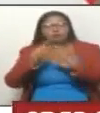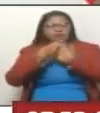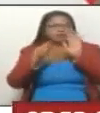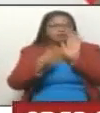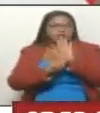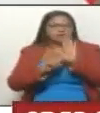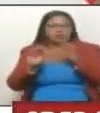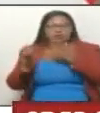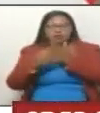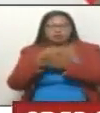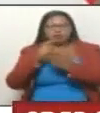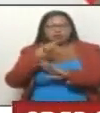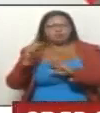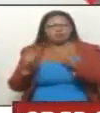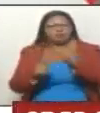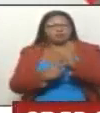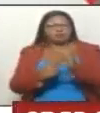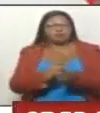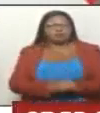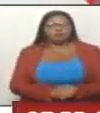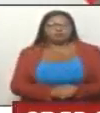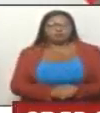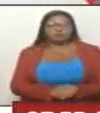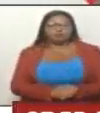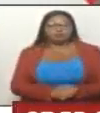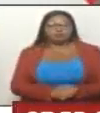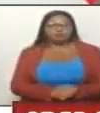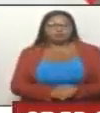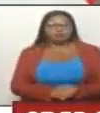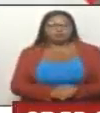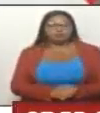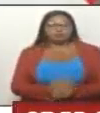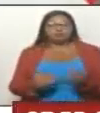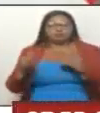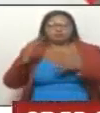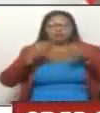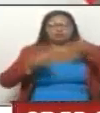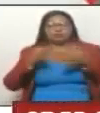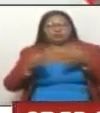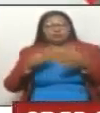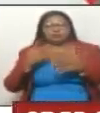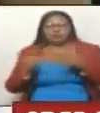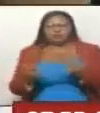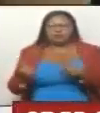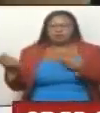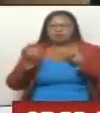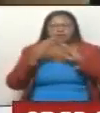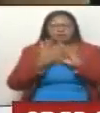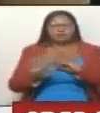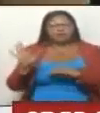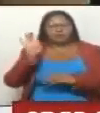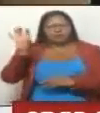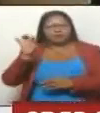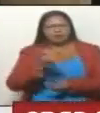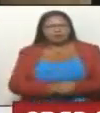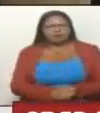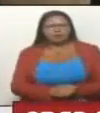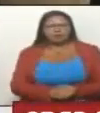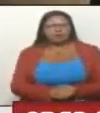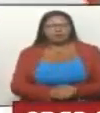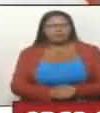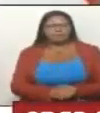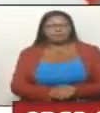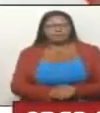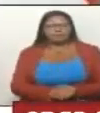anuló inmediatamente la Corte Suprema de Justicia. O sea, hubo un debate en todo el país, pero también hubo